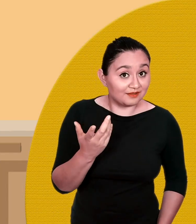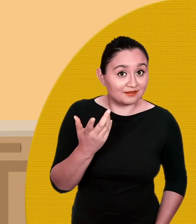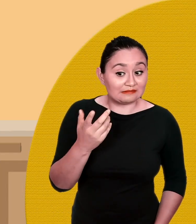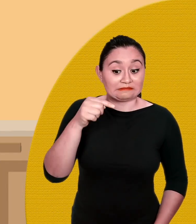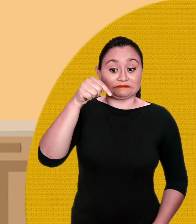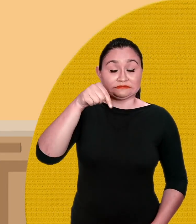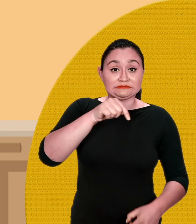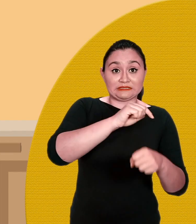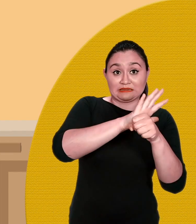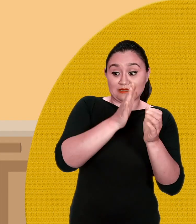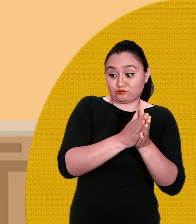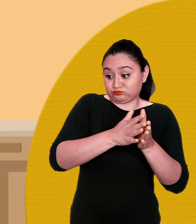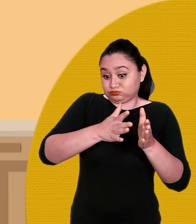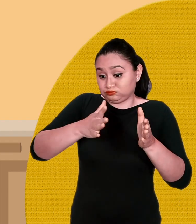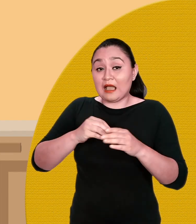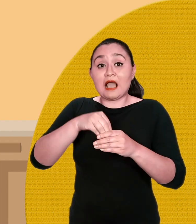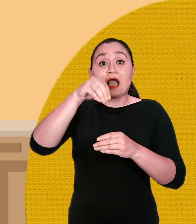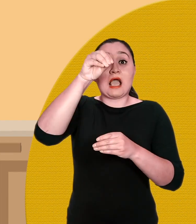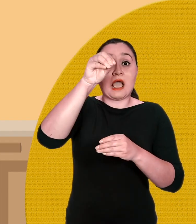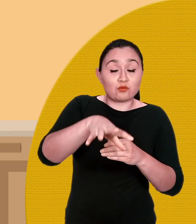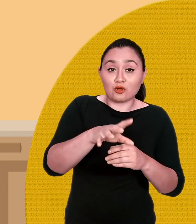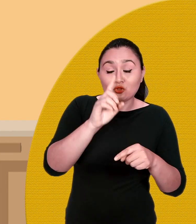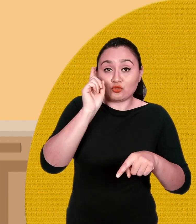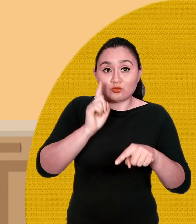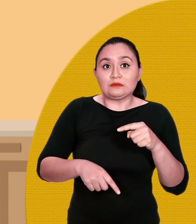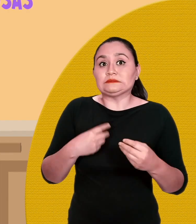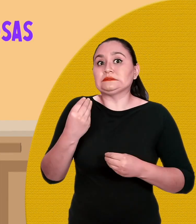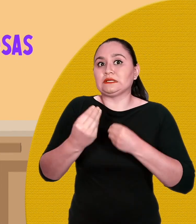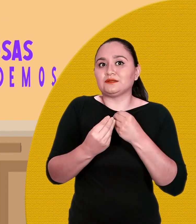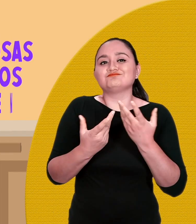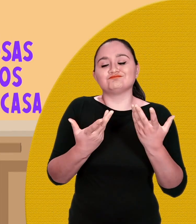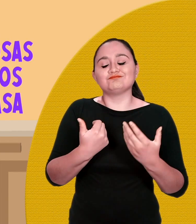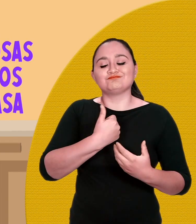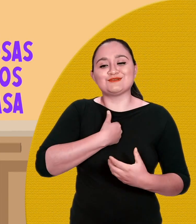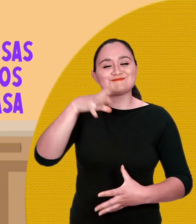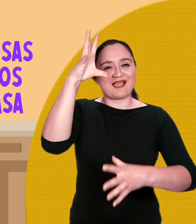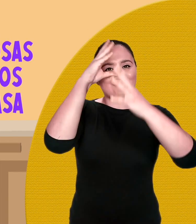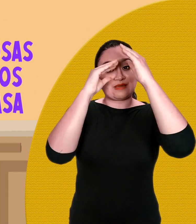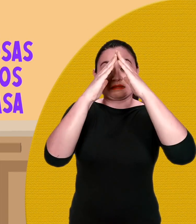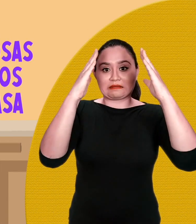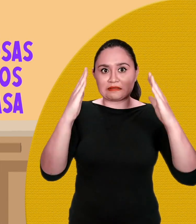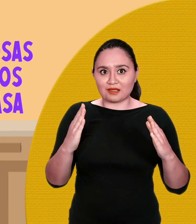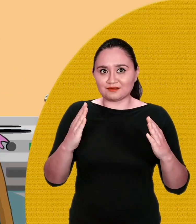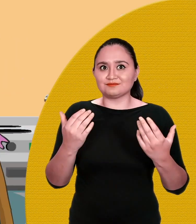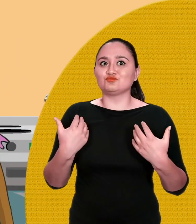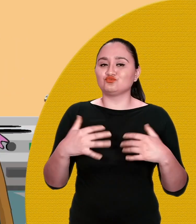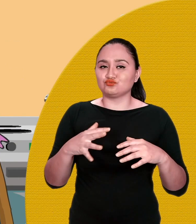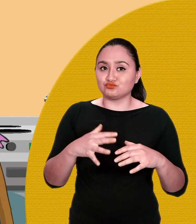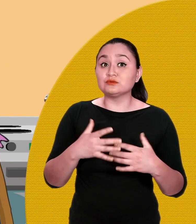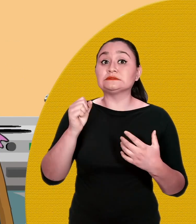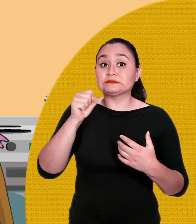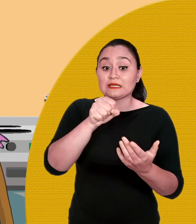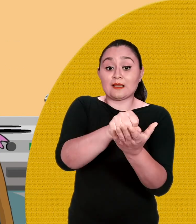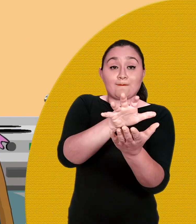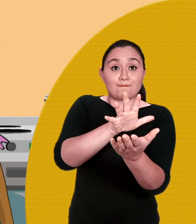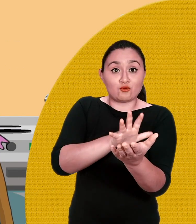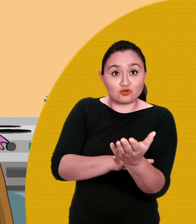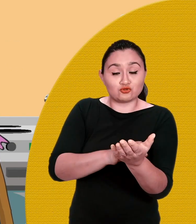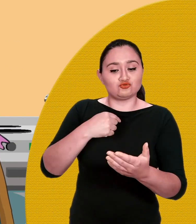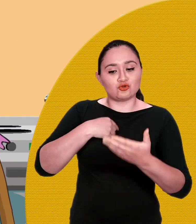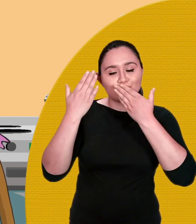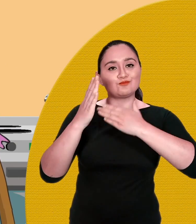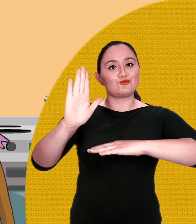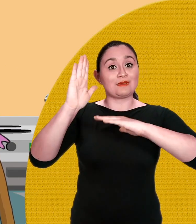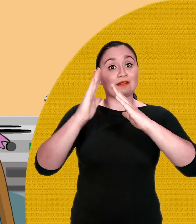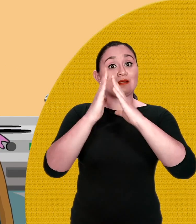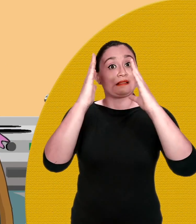¿Escuchaste, Pipo? En estos tiempos en los que no podemos salir, tenemos que aprender cosas que podamos hacer en casa. ¡Qué bien! En cada proyecto Yo